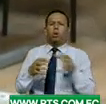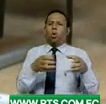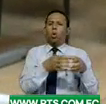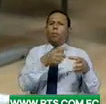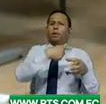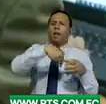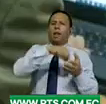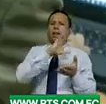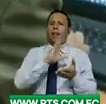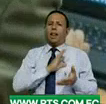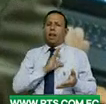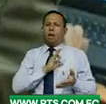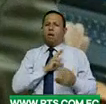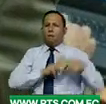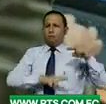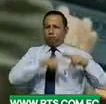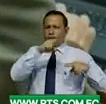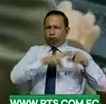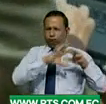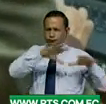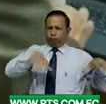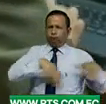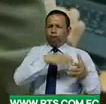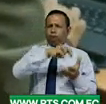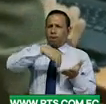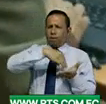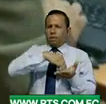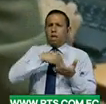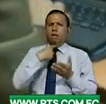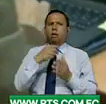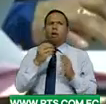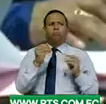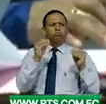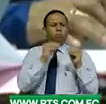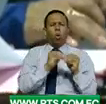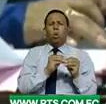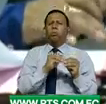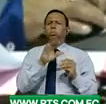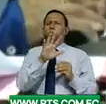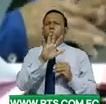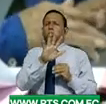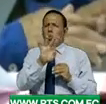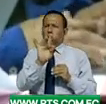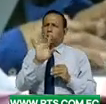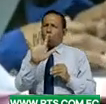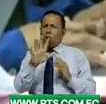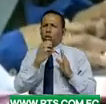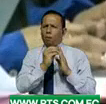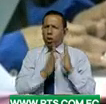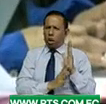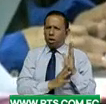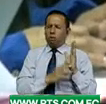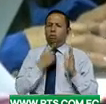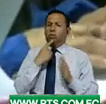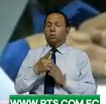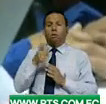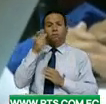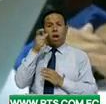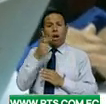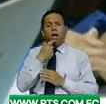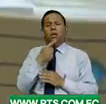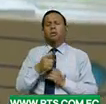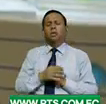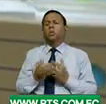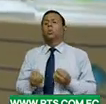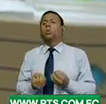de Manabí, donde se crearon 584 proyectos. La fiscalía sustentó la investigación en 30, por un monto superior